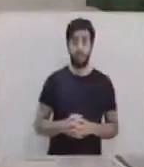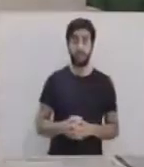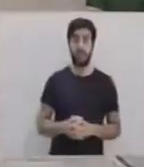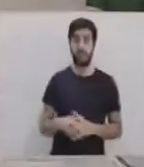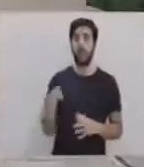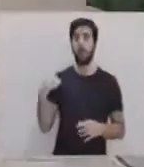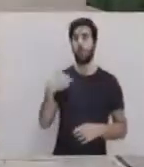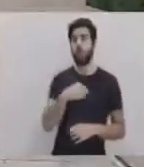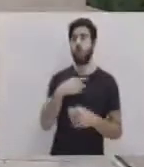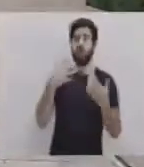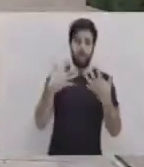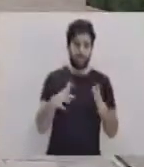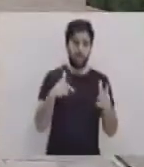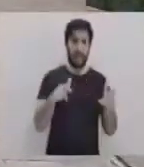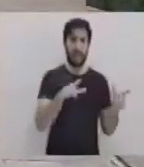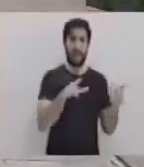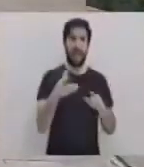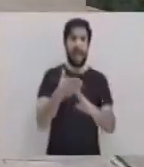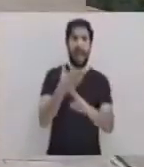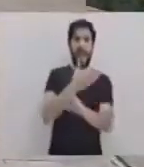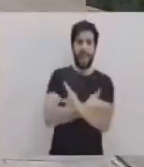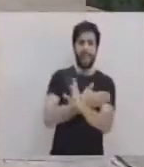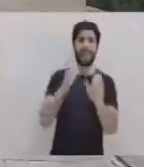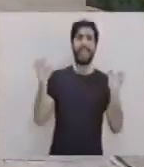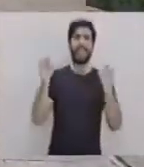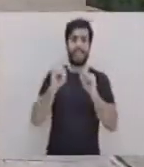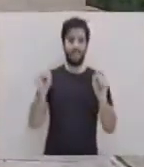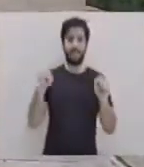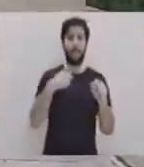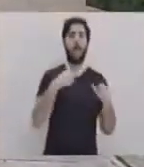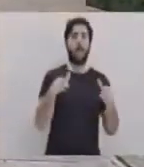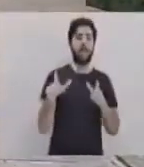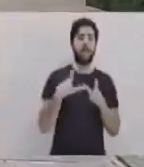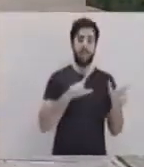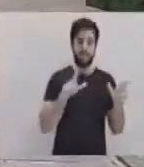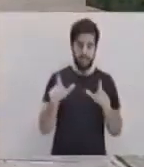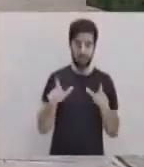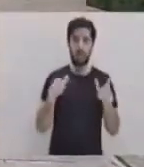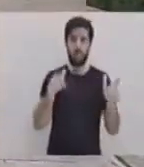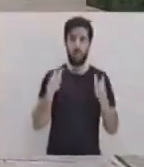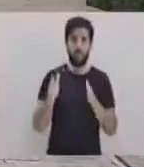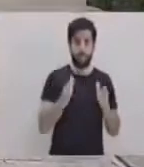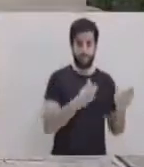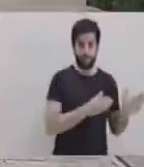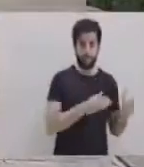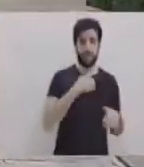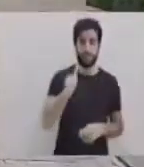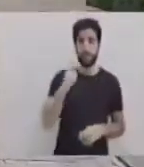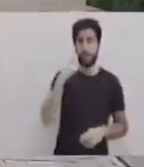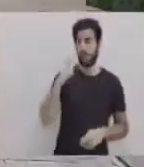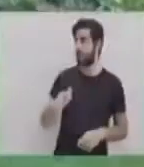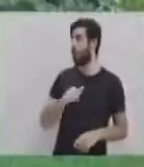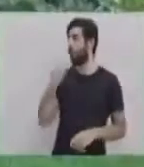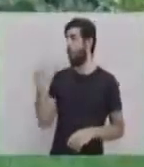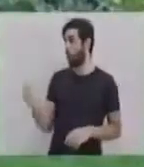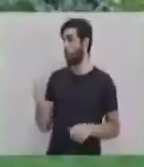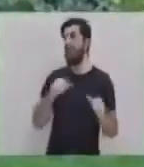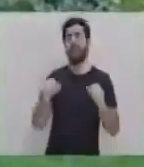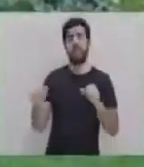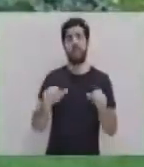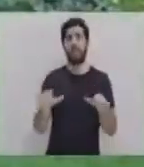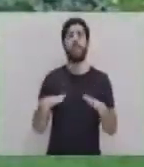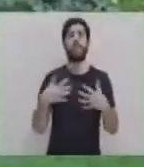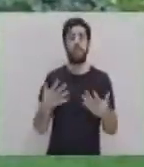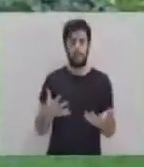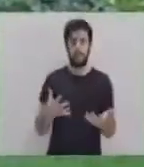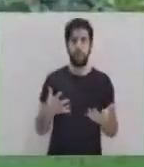Es así como hemos trabajado el calentamiento en tres momentos: rotación, estiramiento y el aumento de la frecuencia cardíaca. Seguido de ello vamos a